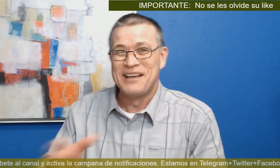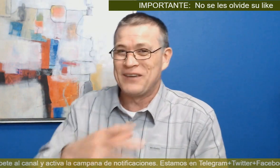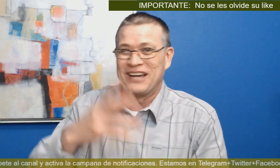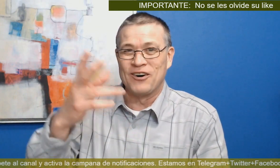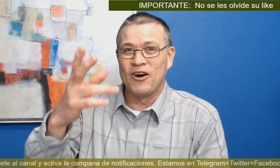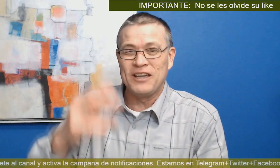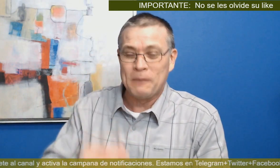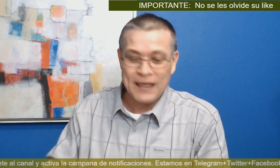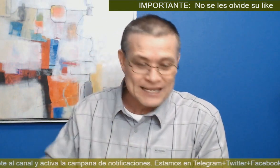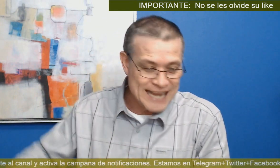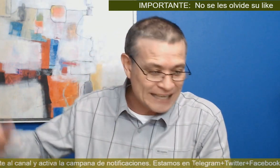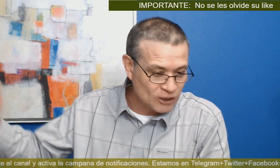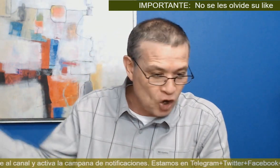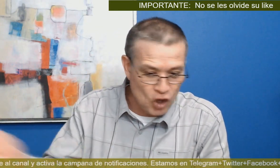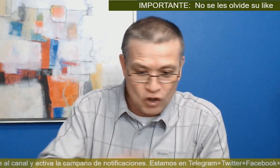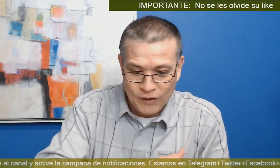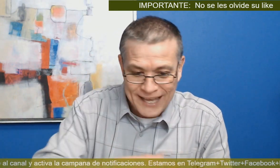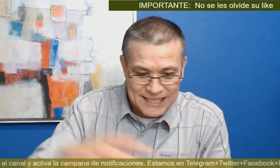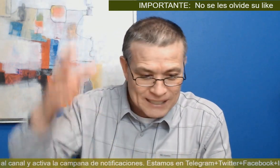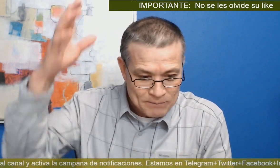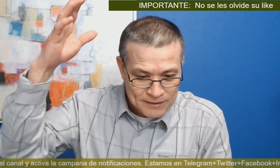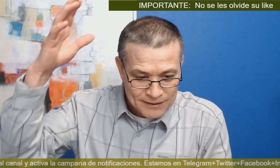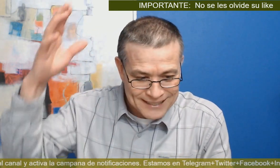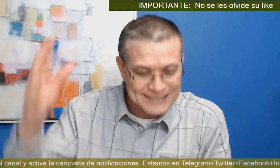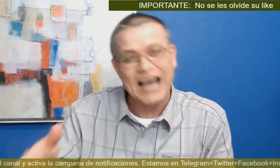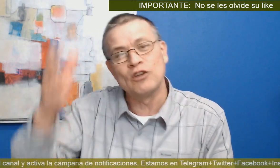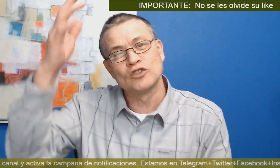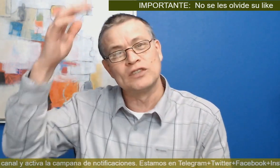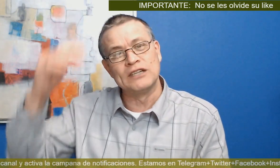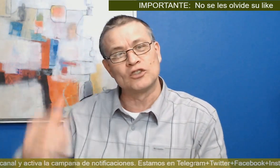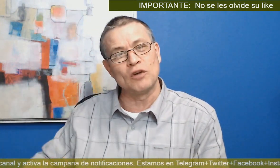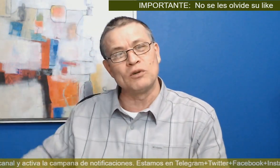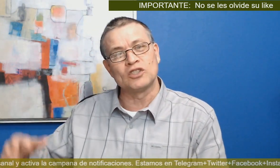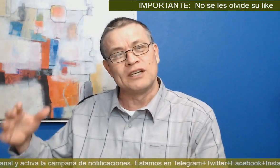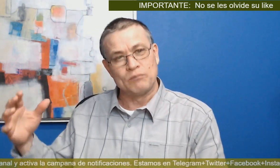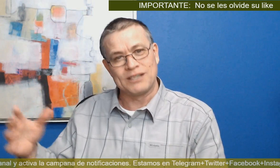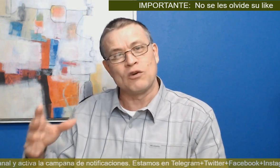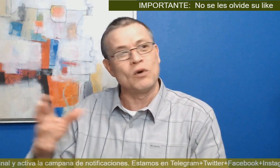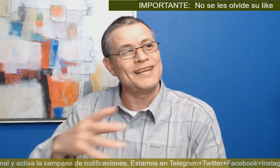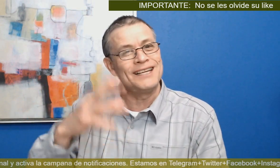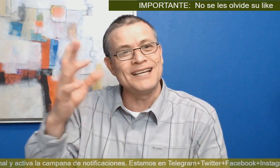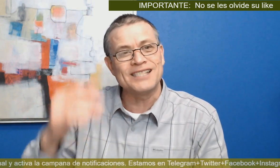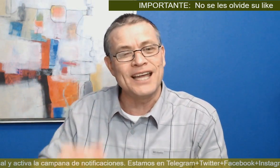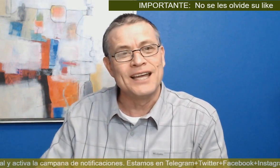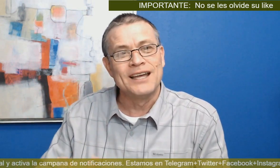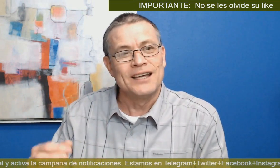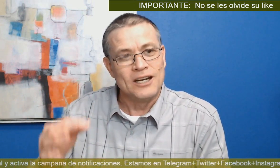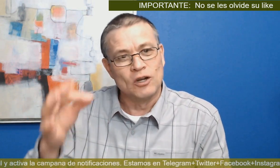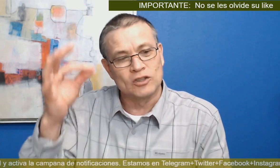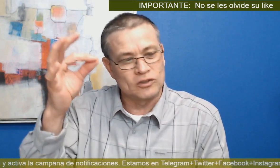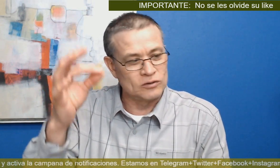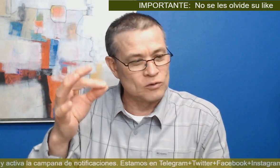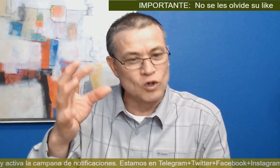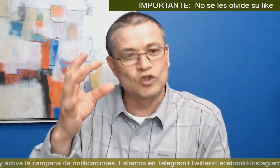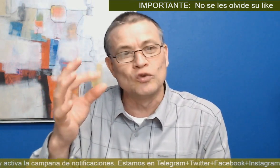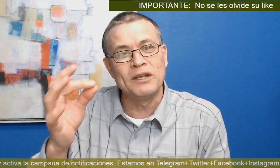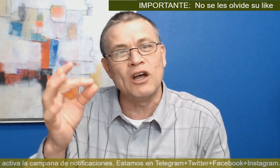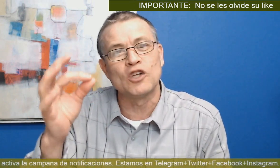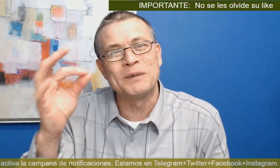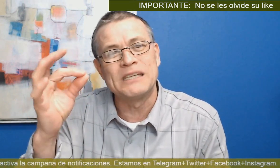pero hoy ya todo es de eeuu somos pues como quien dice los